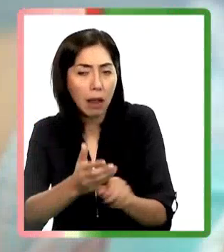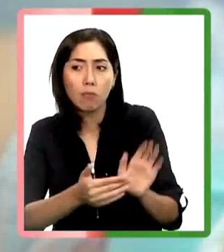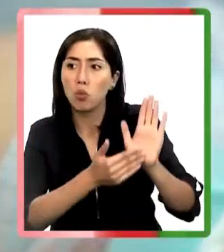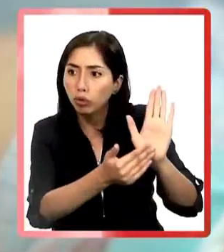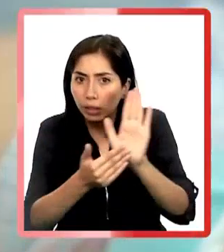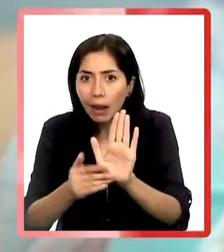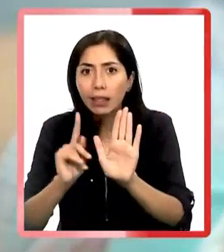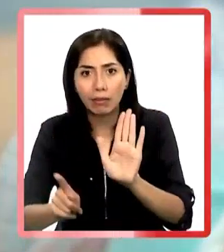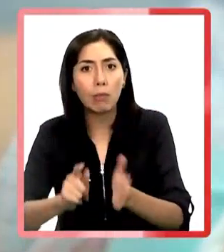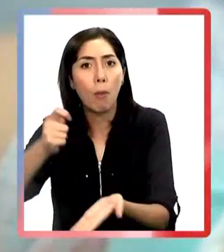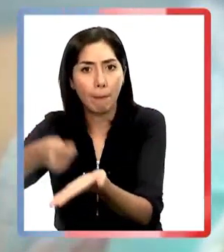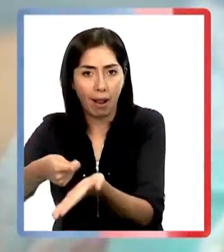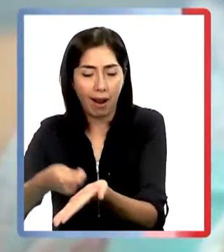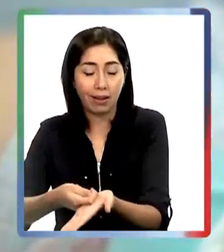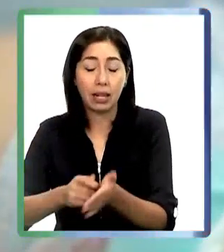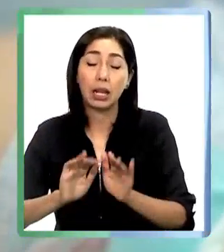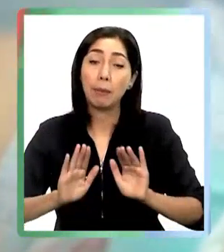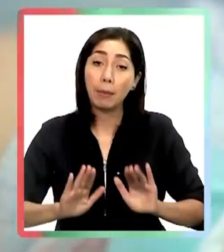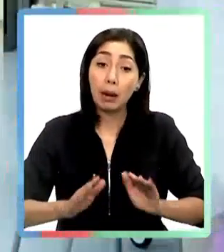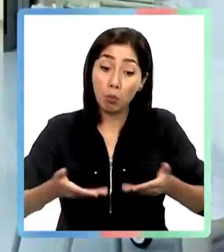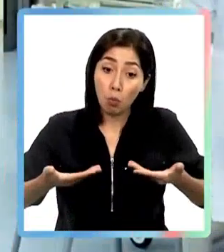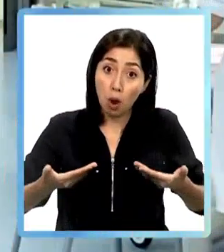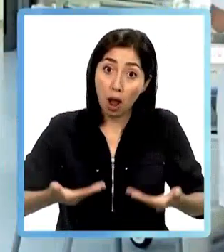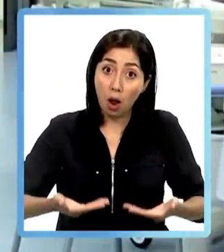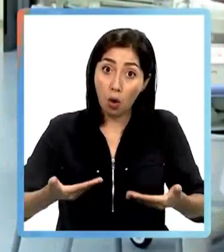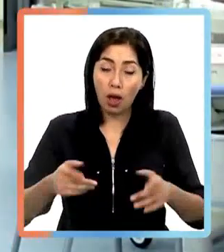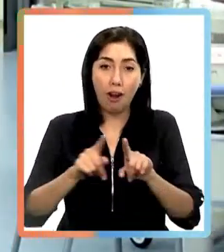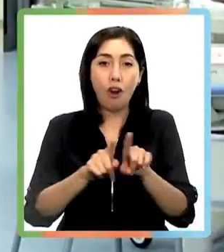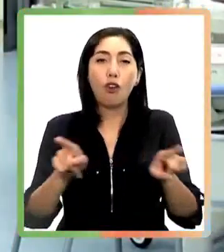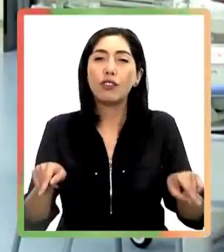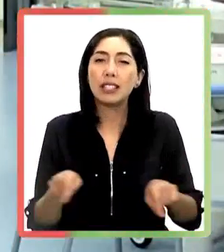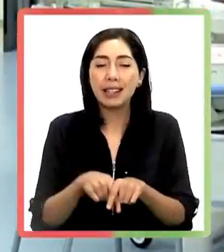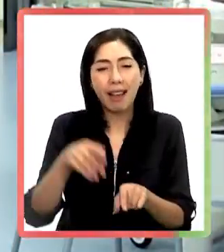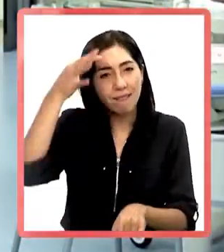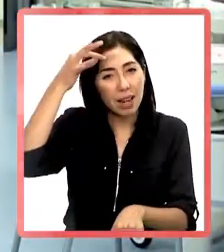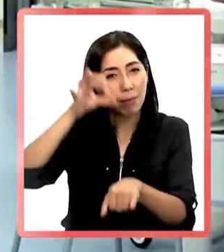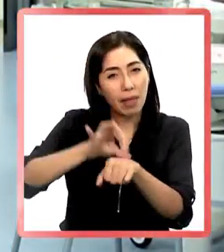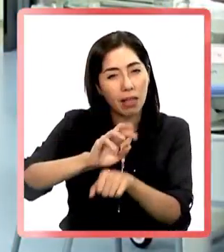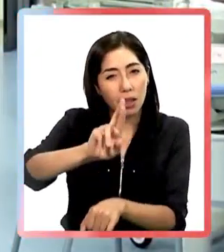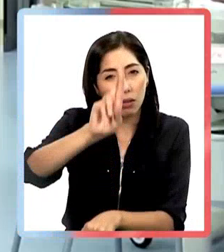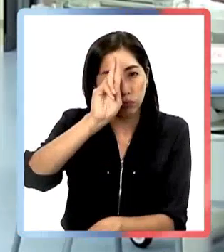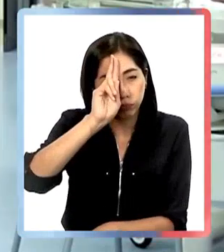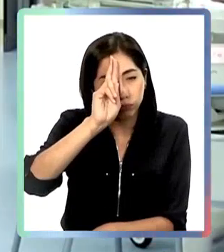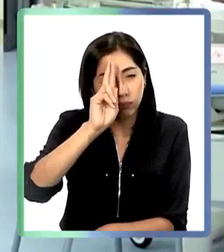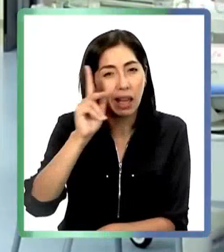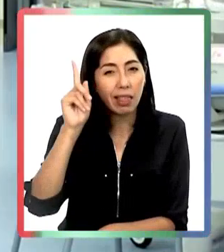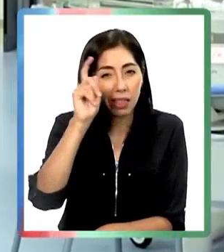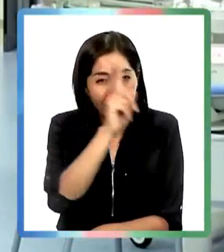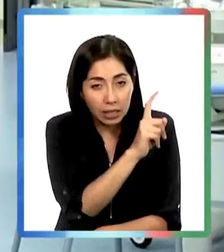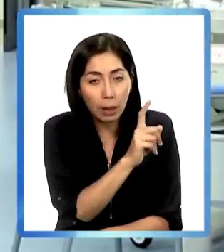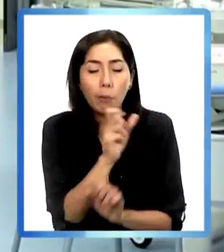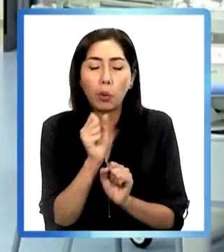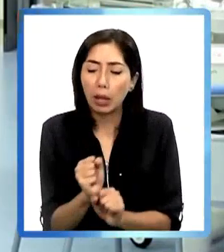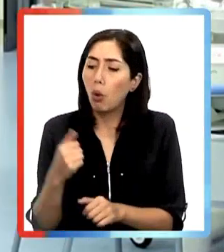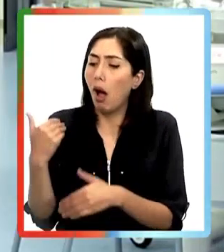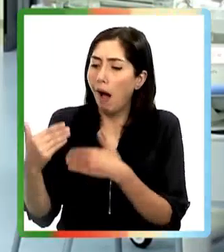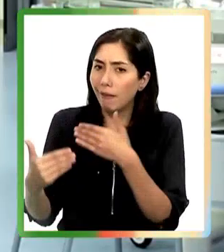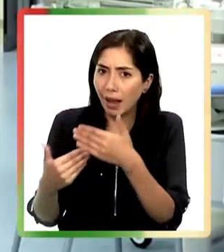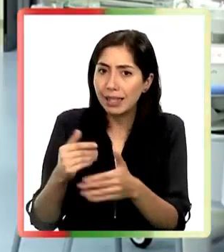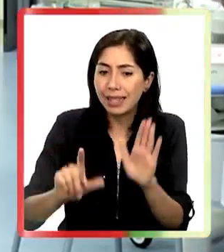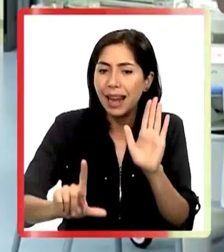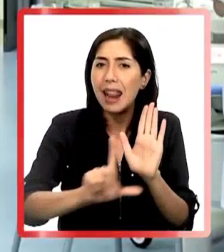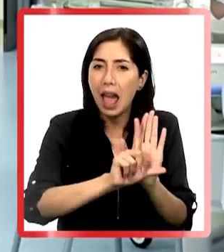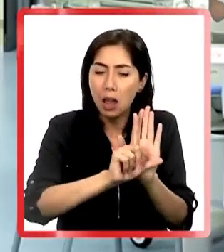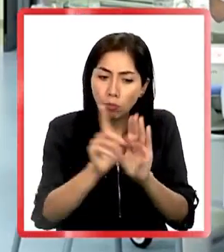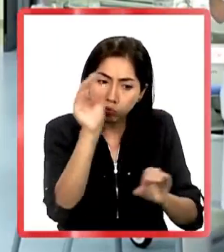que cubrir, y esperamos que ahora, con esta oficina de enfermedades crónicas complejas, podamos tener el avance de llegar a esta ley